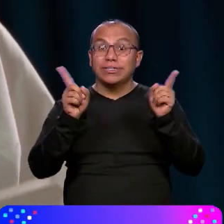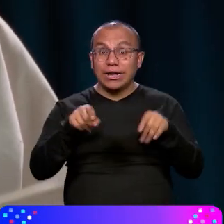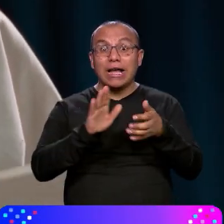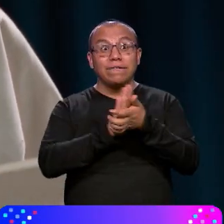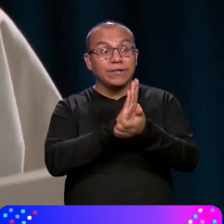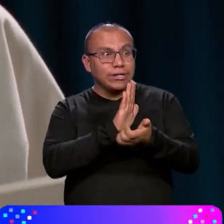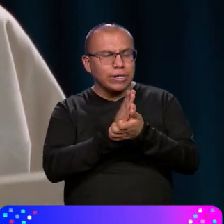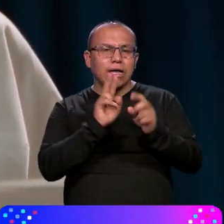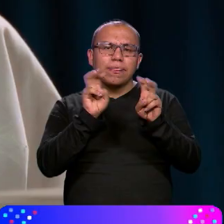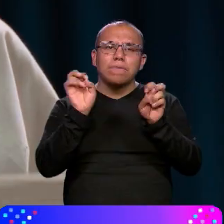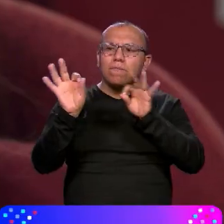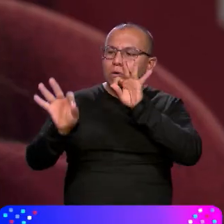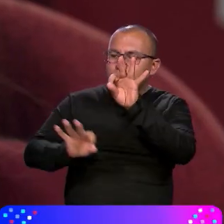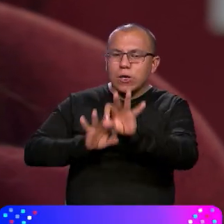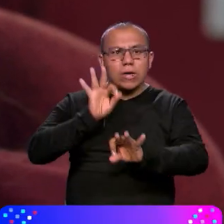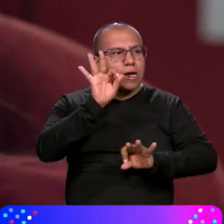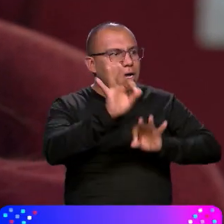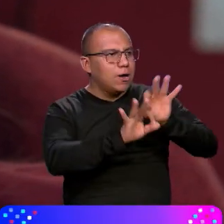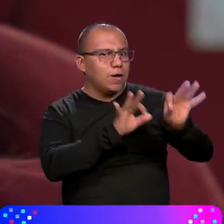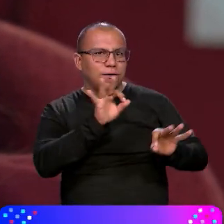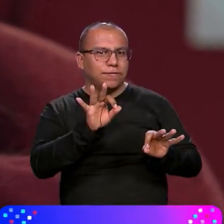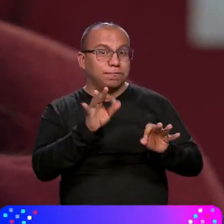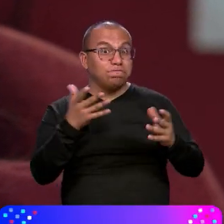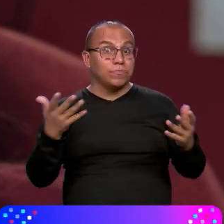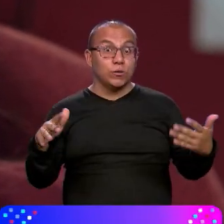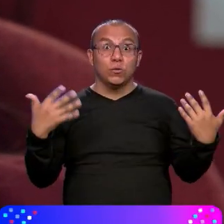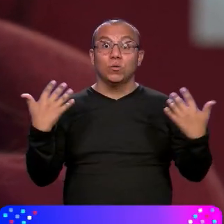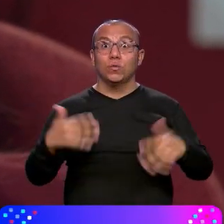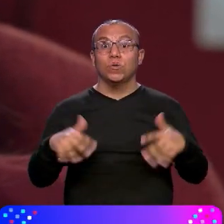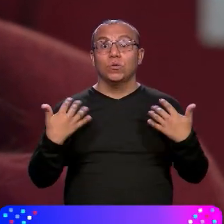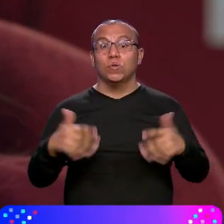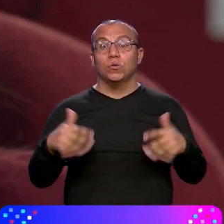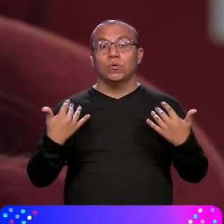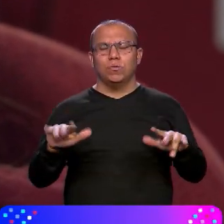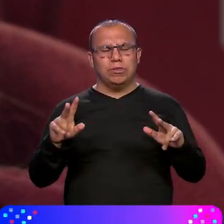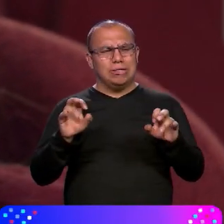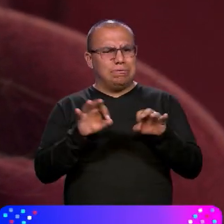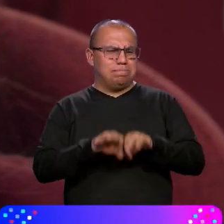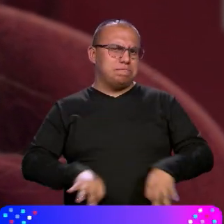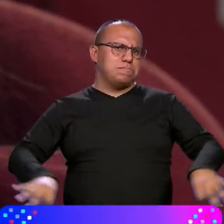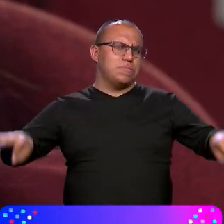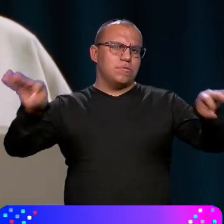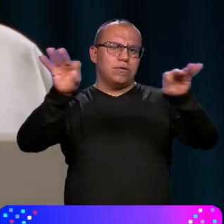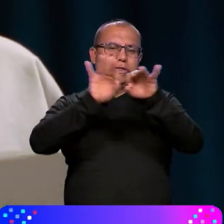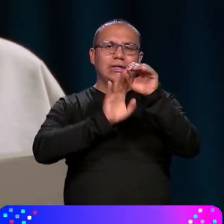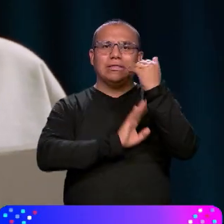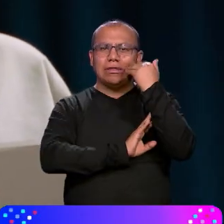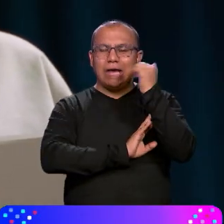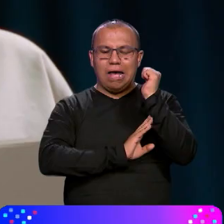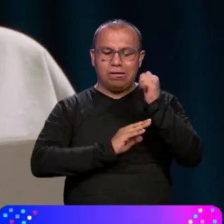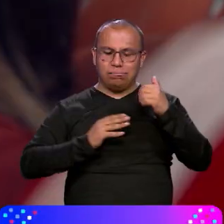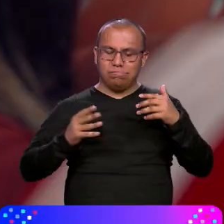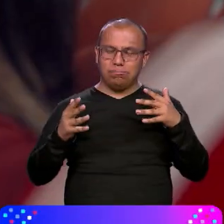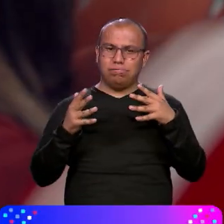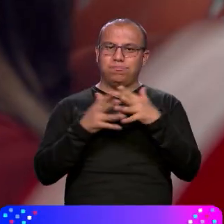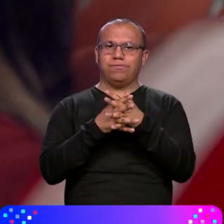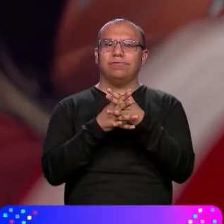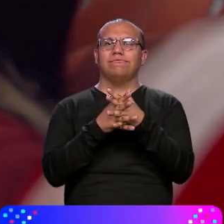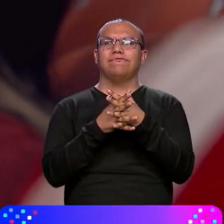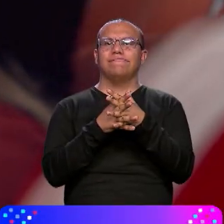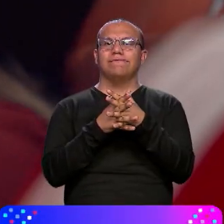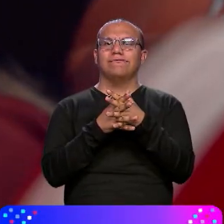el cuidado de los demás. Y eso es una cualidad muy importante para una mujer íntegra.